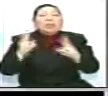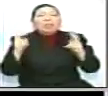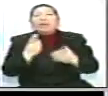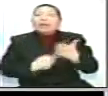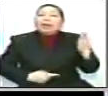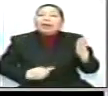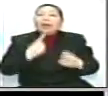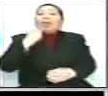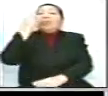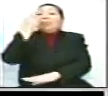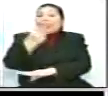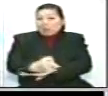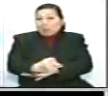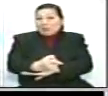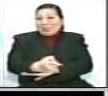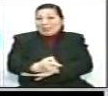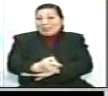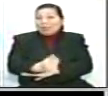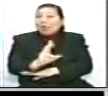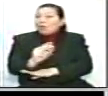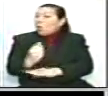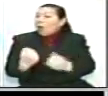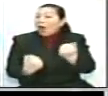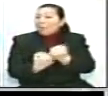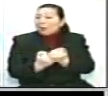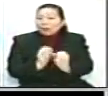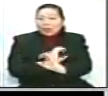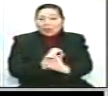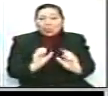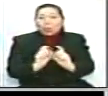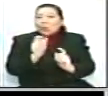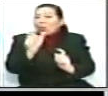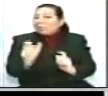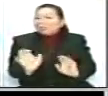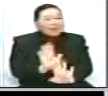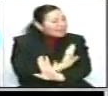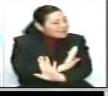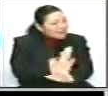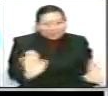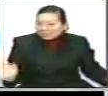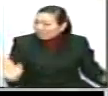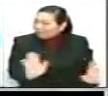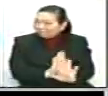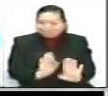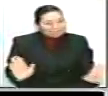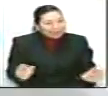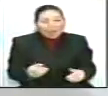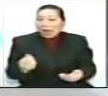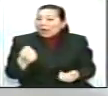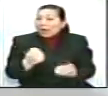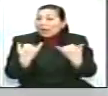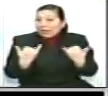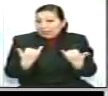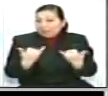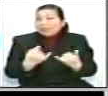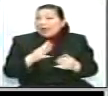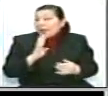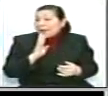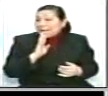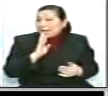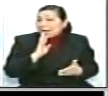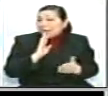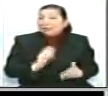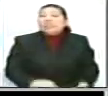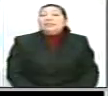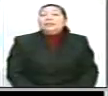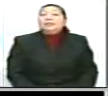y que la idea es no blindar a nadie. También se ha referido a esta extensión de